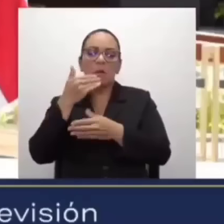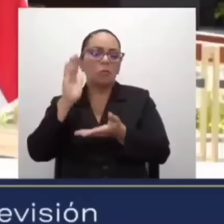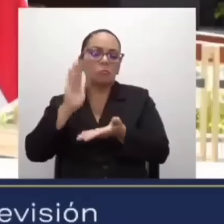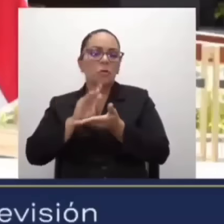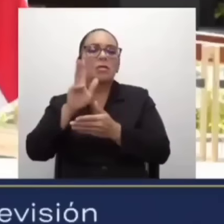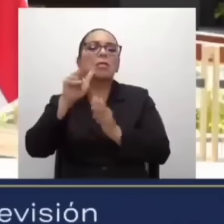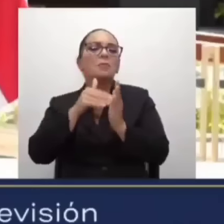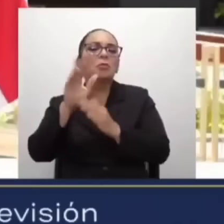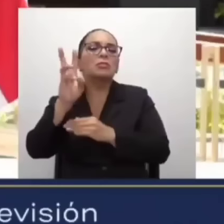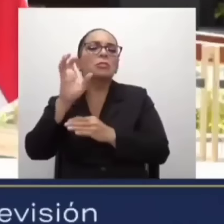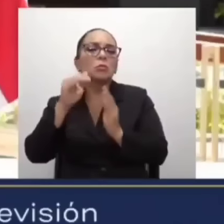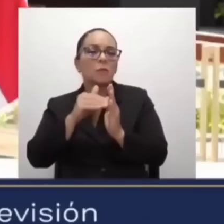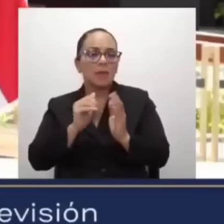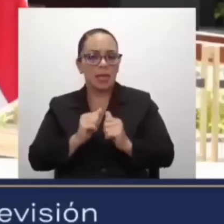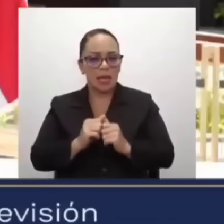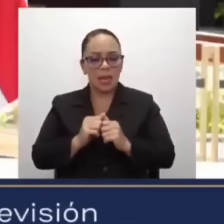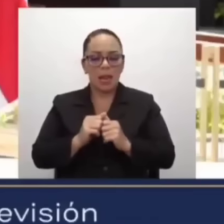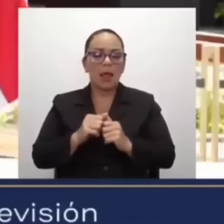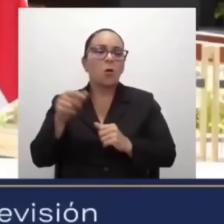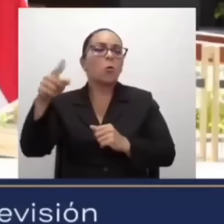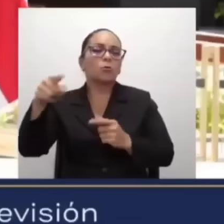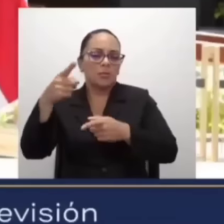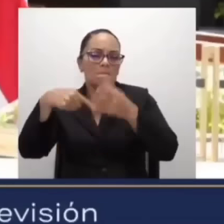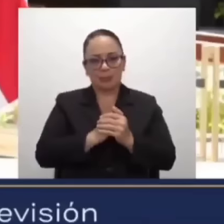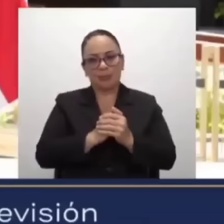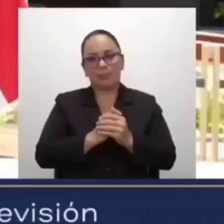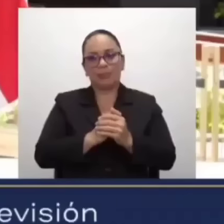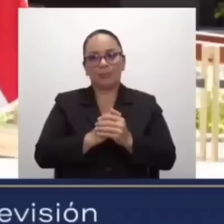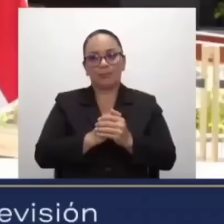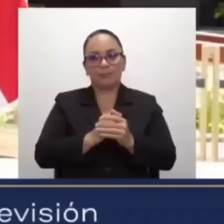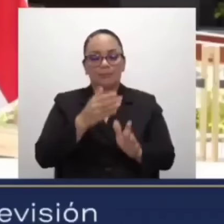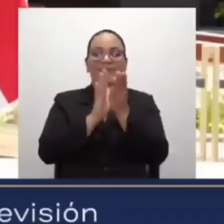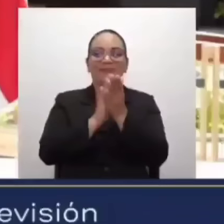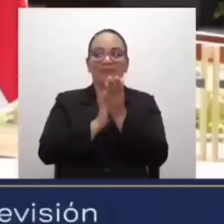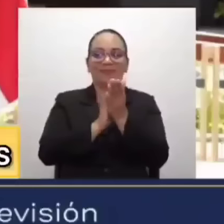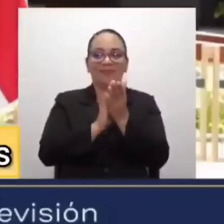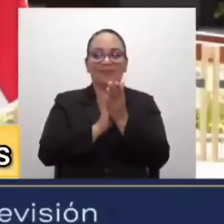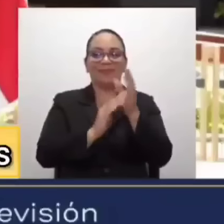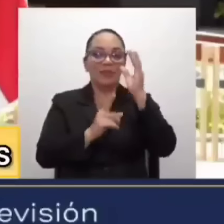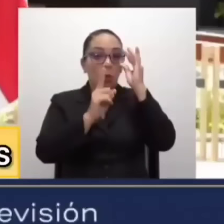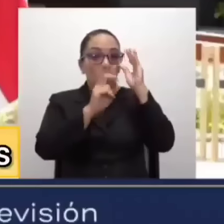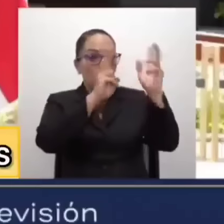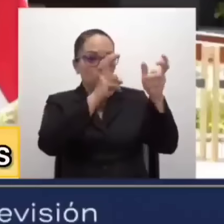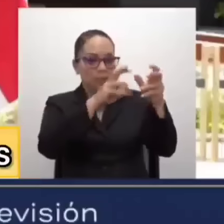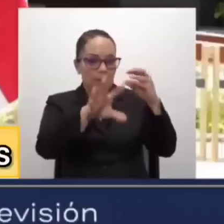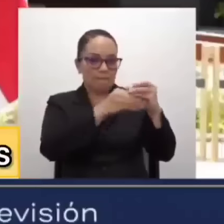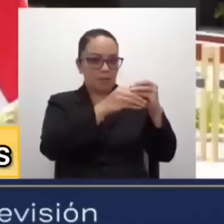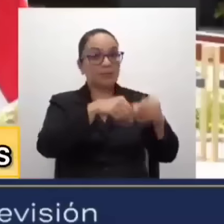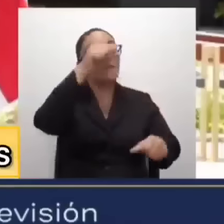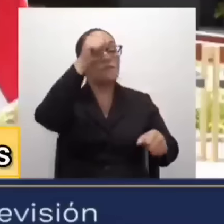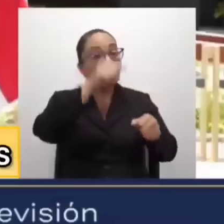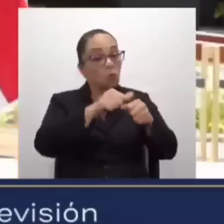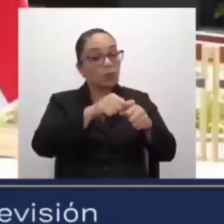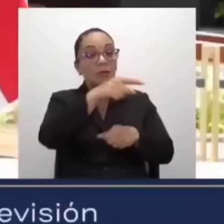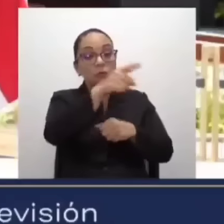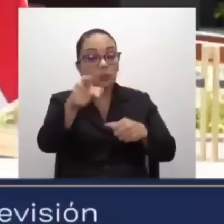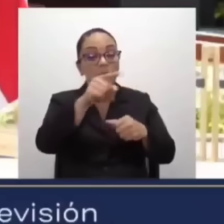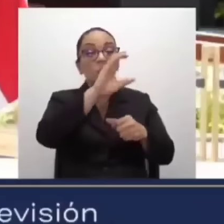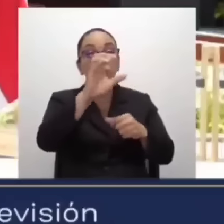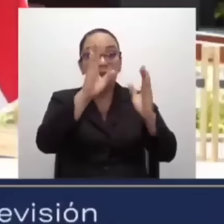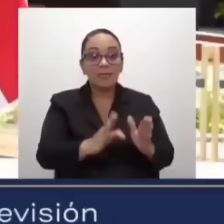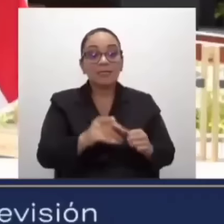3.600.000. Venga a ofertas, mejor me callo. Recordarle a todos los costarricenses que esto es un